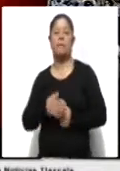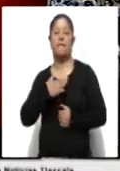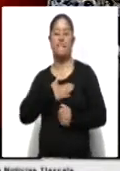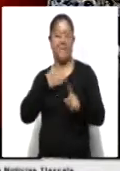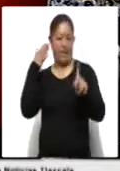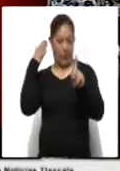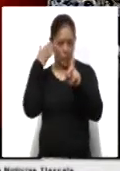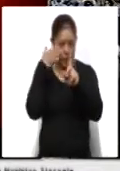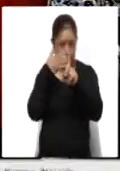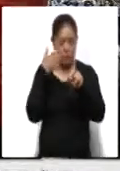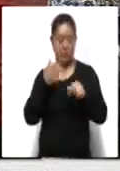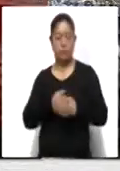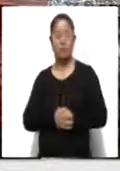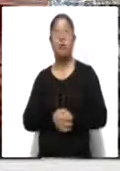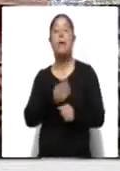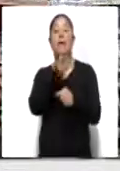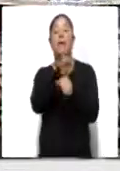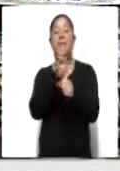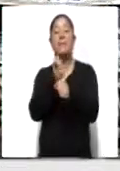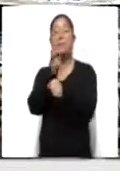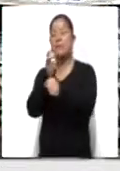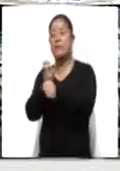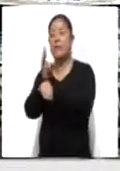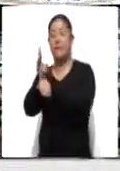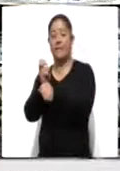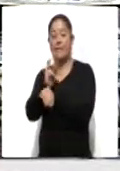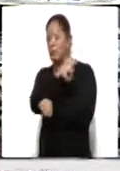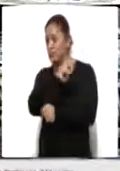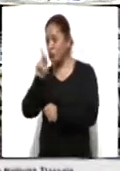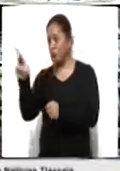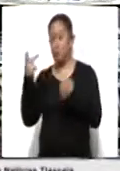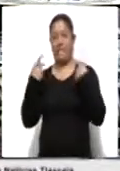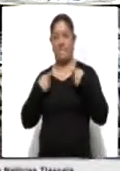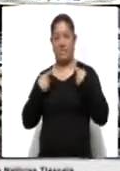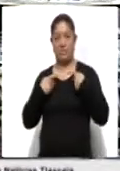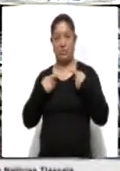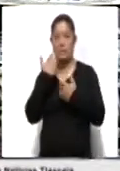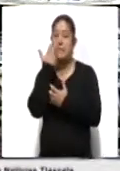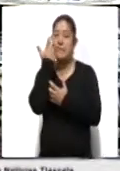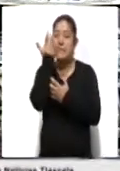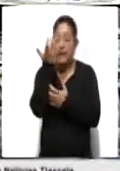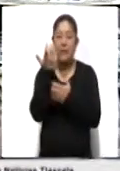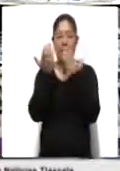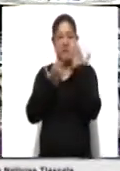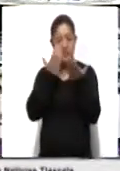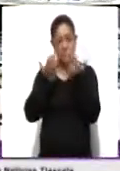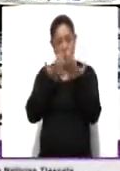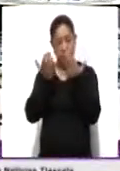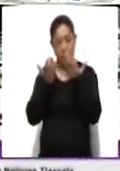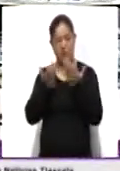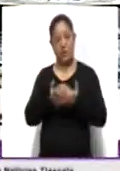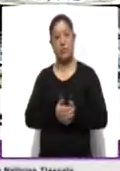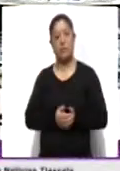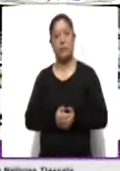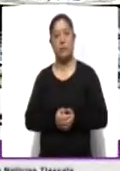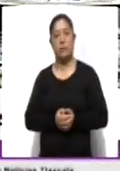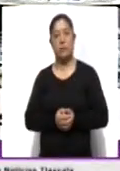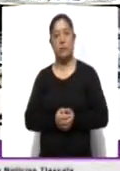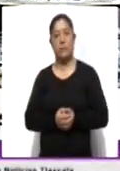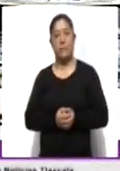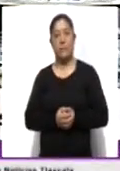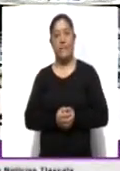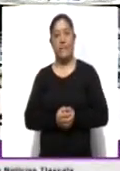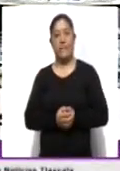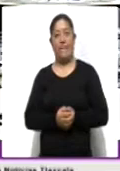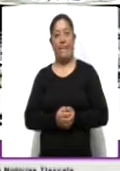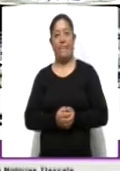y mi propósito es invitar a todas las personas que deseen continuar con sus estudios profesionales y